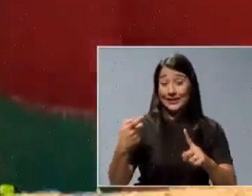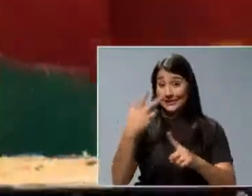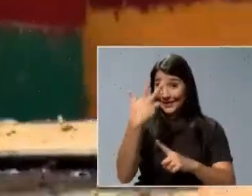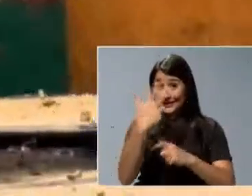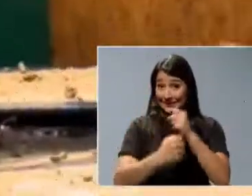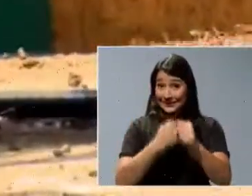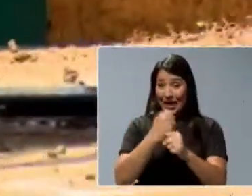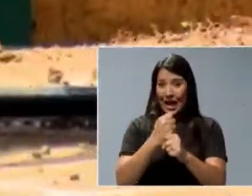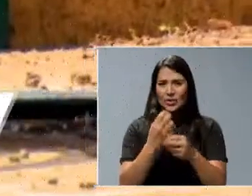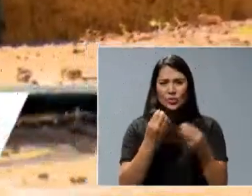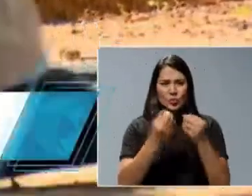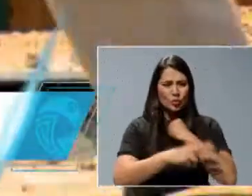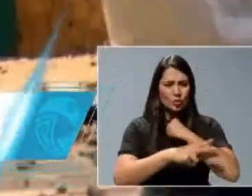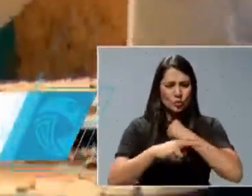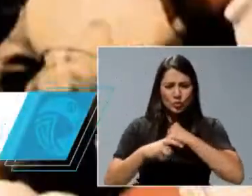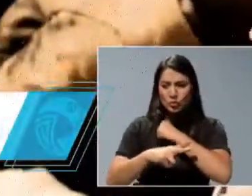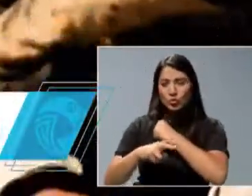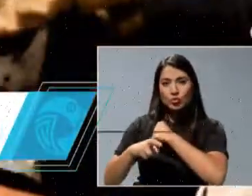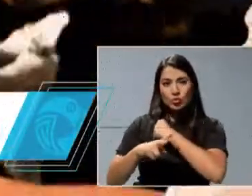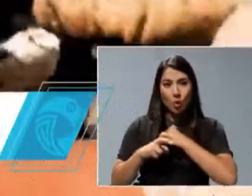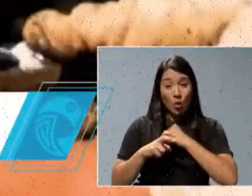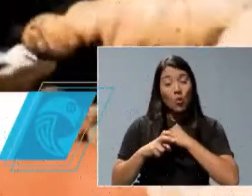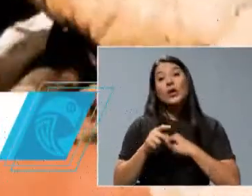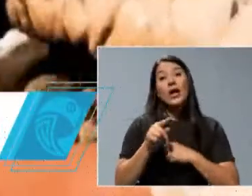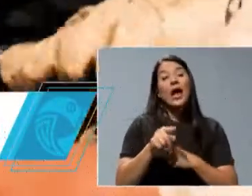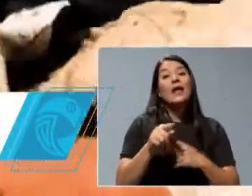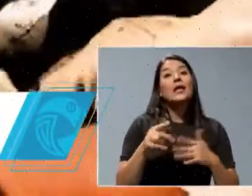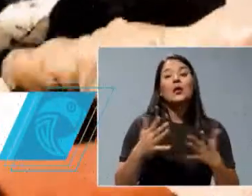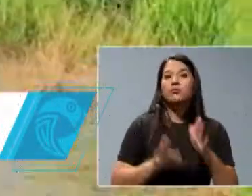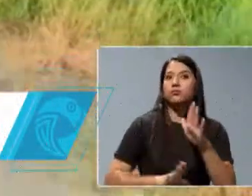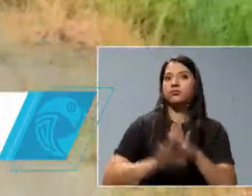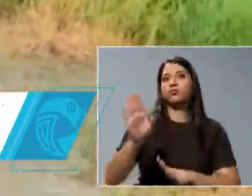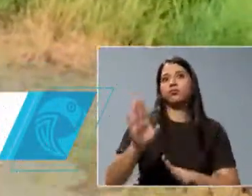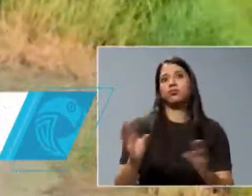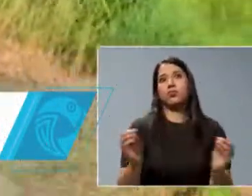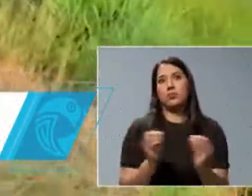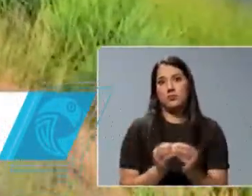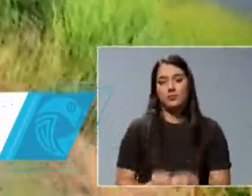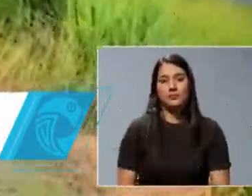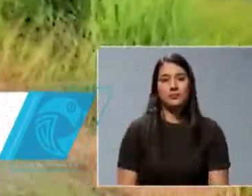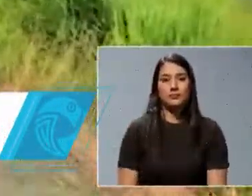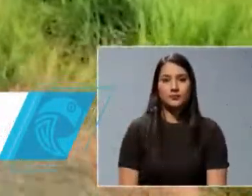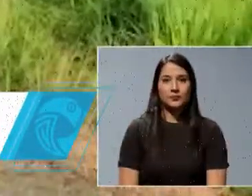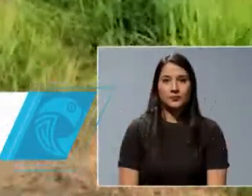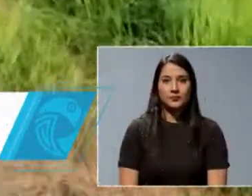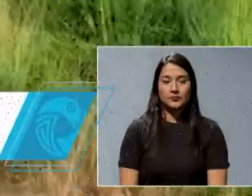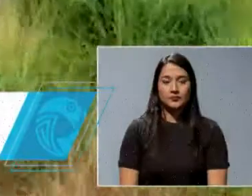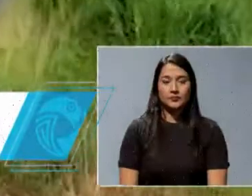de ataques y la cantidad de combustible de esos robos se dispararon.